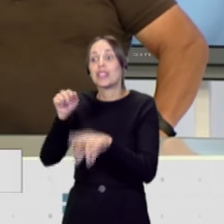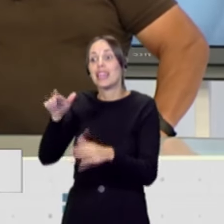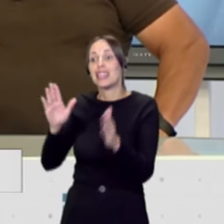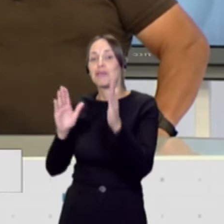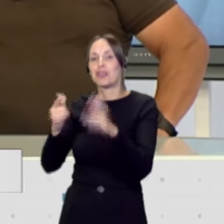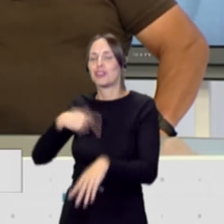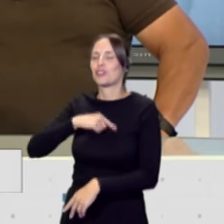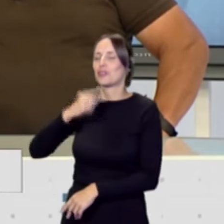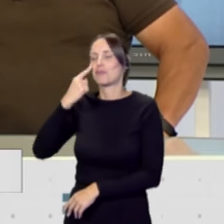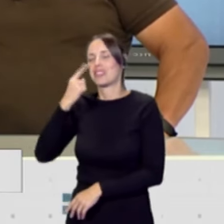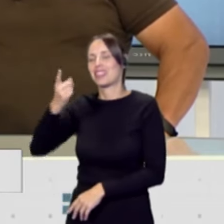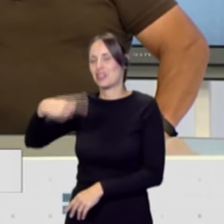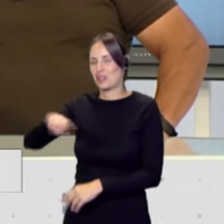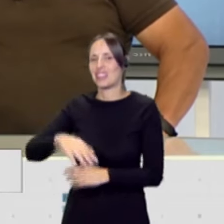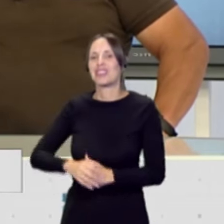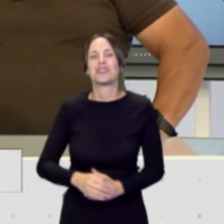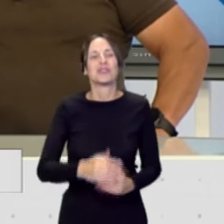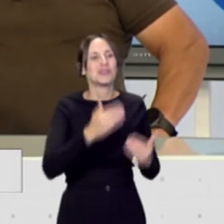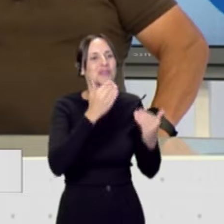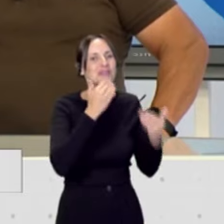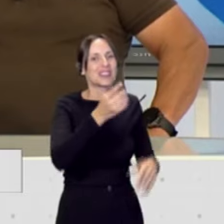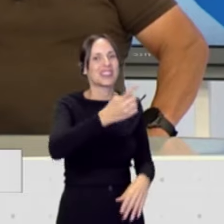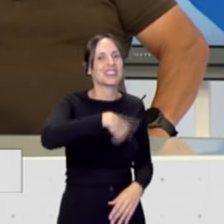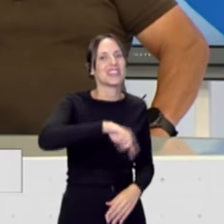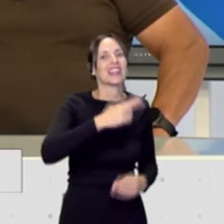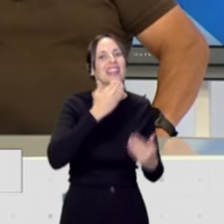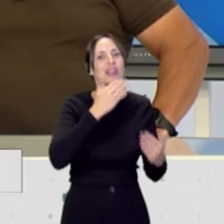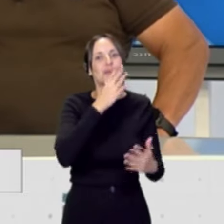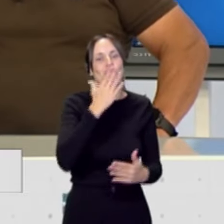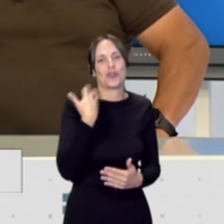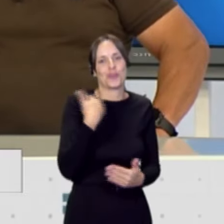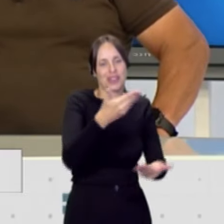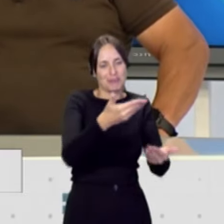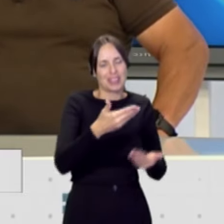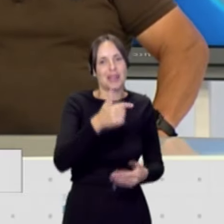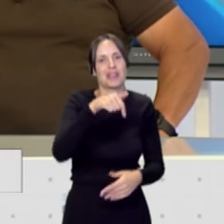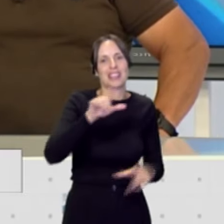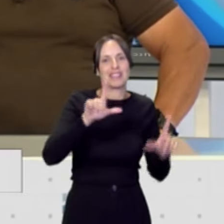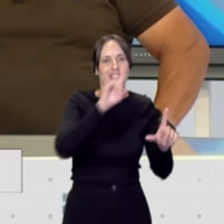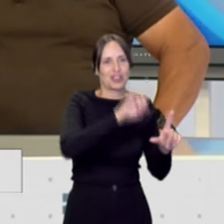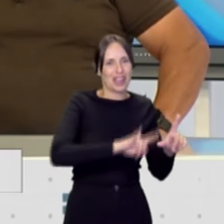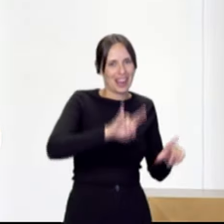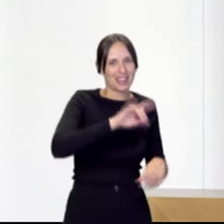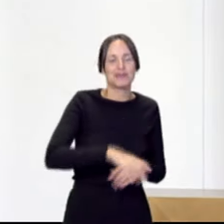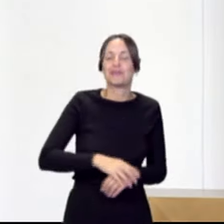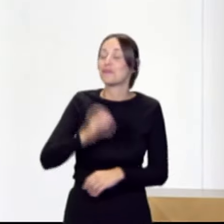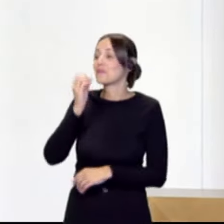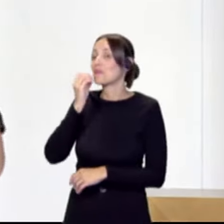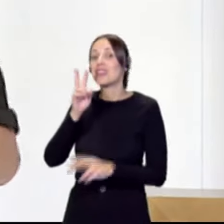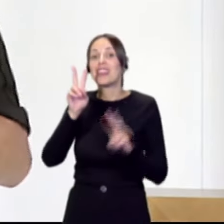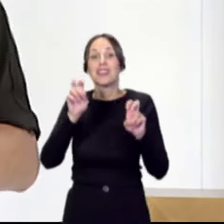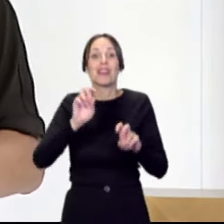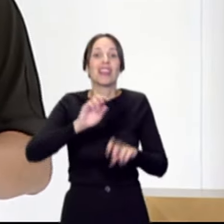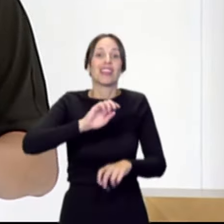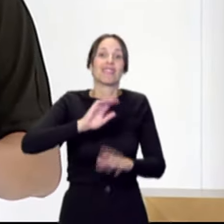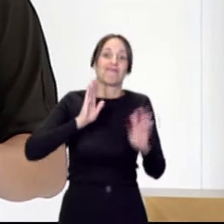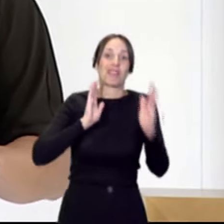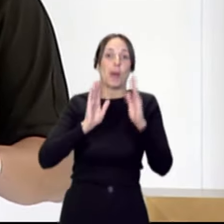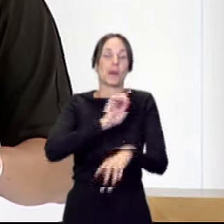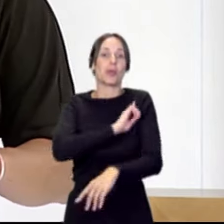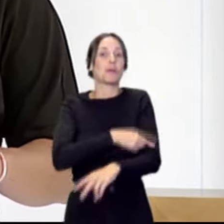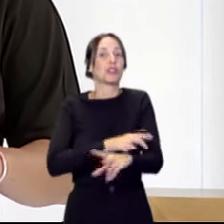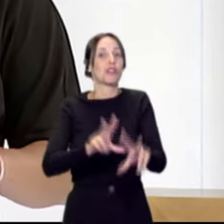ustedes. Muchas gracias a ustedes y gracias por la invitación a Televisión Canaria. Muy bien. Bueno, pues hoy acabamos el tiempo de deportes hablando de baloncesto